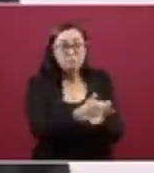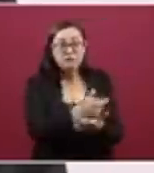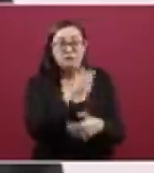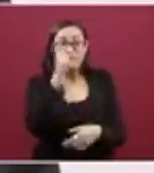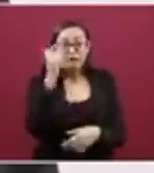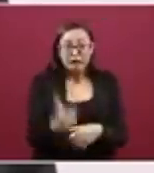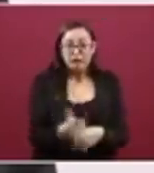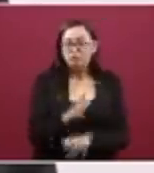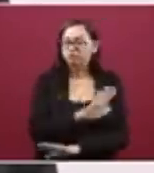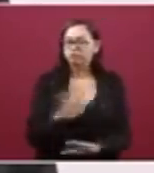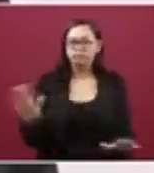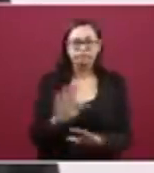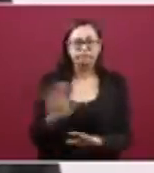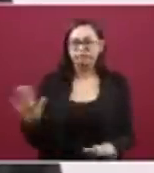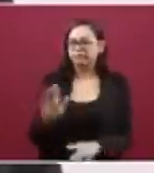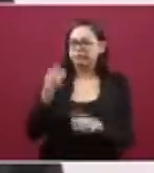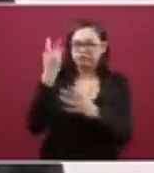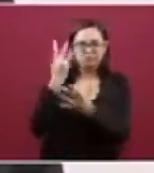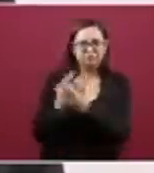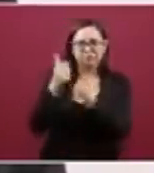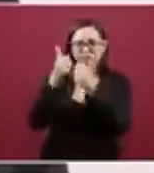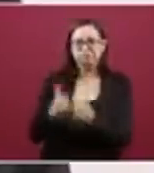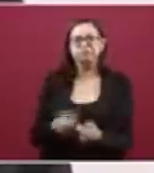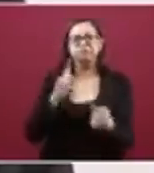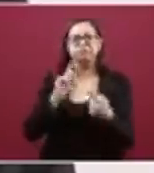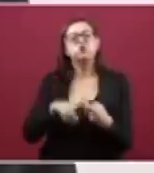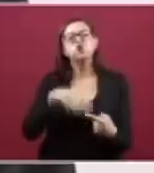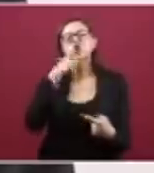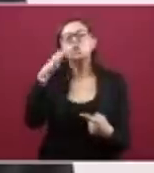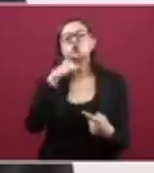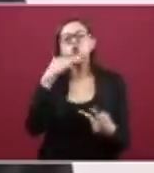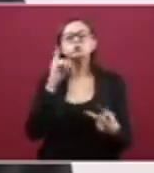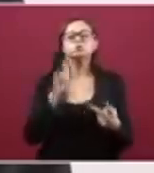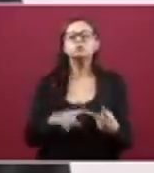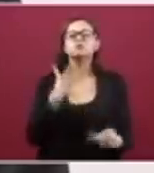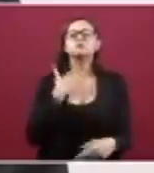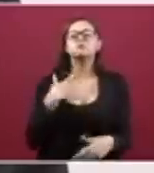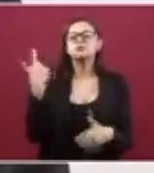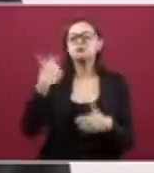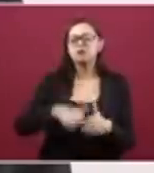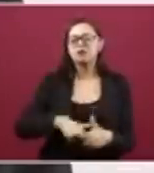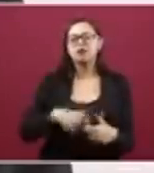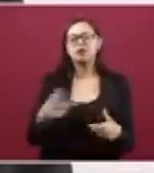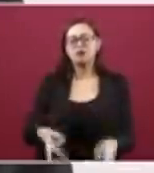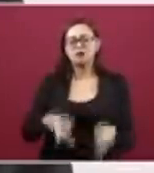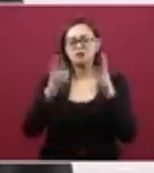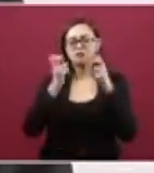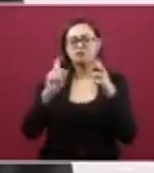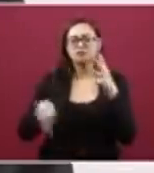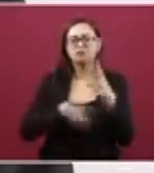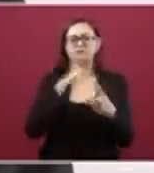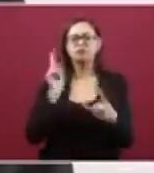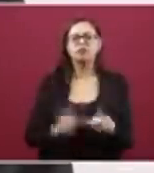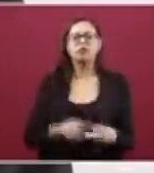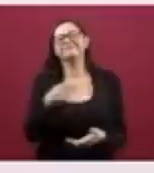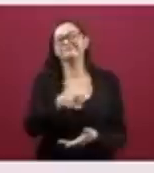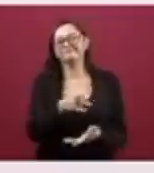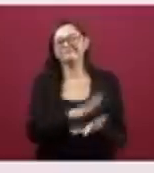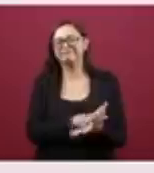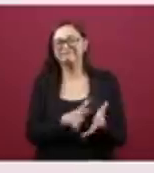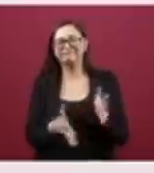de corrupción, el robo de combustible y el fraude